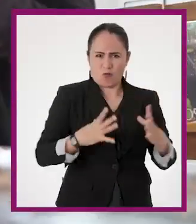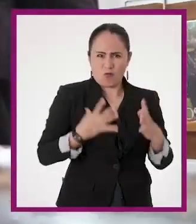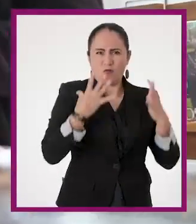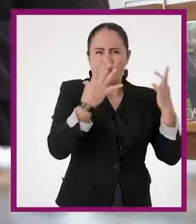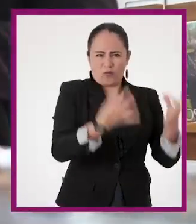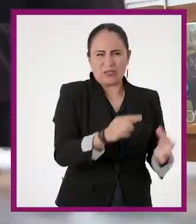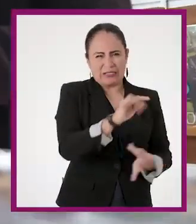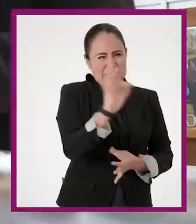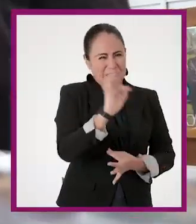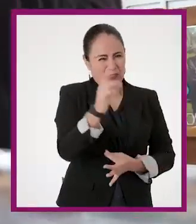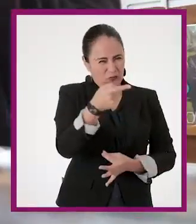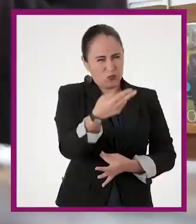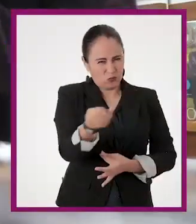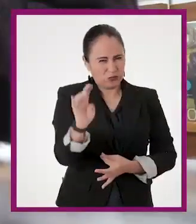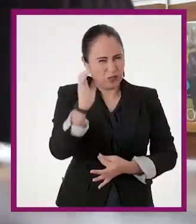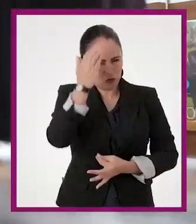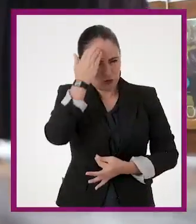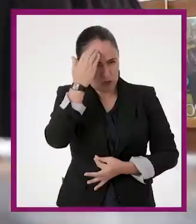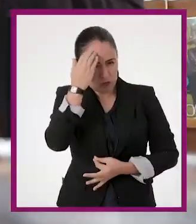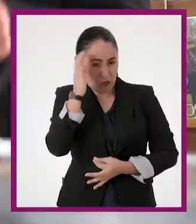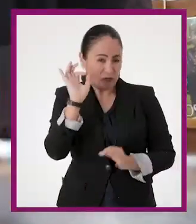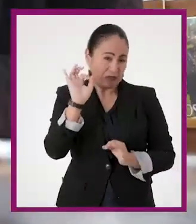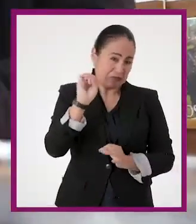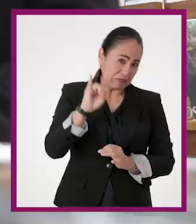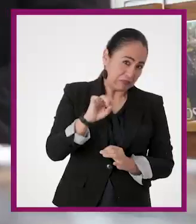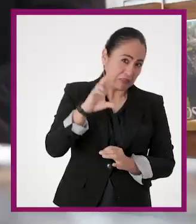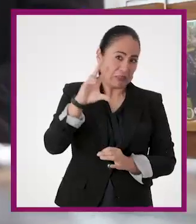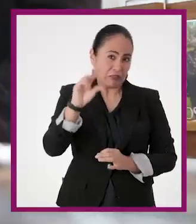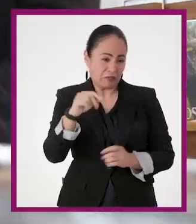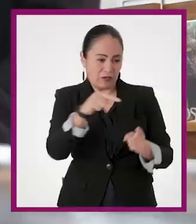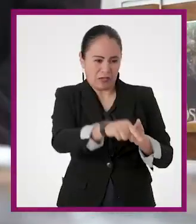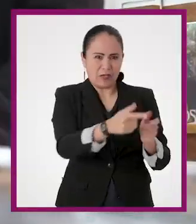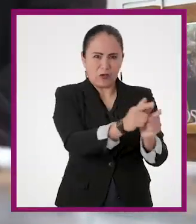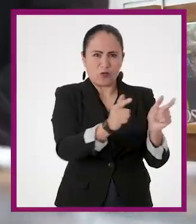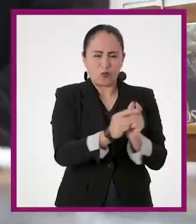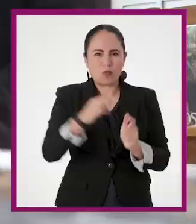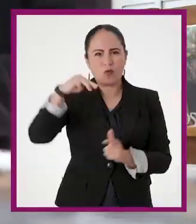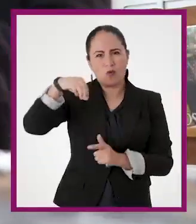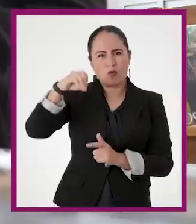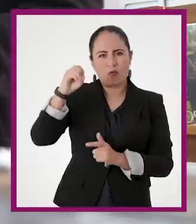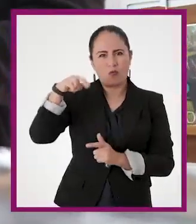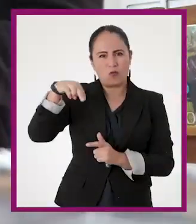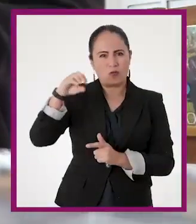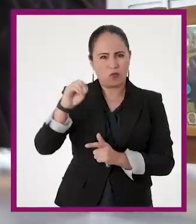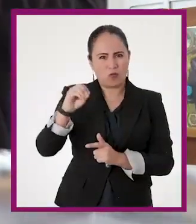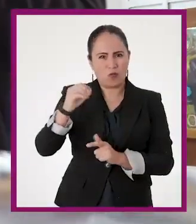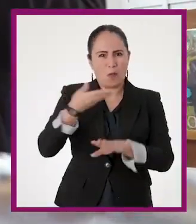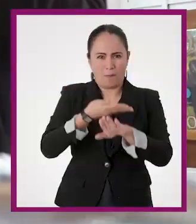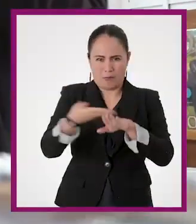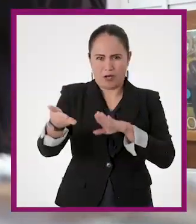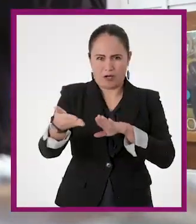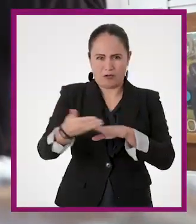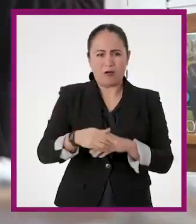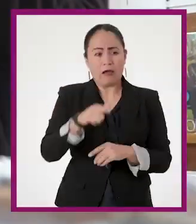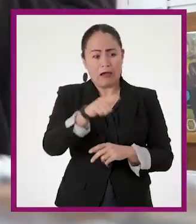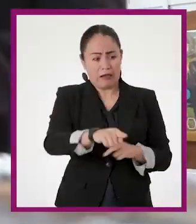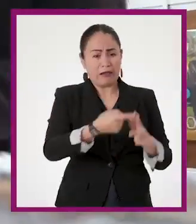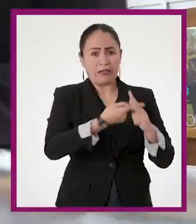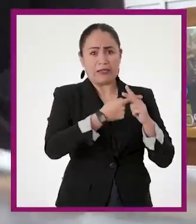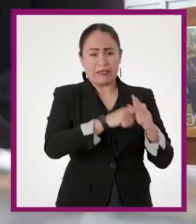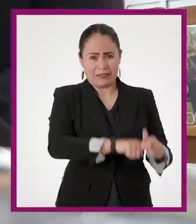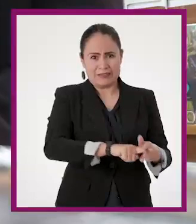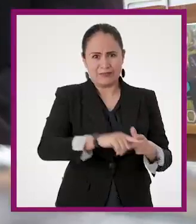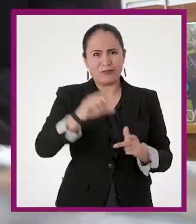muchos de ustedes habrán escuchado, muchos no, pero ahora deberán escuchar, que se llama Mono Blanco. Y ahí digamos que resurgió